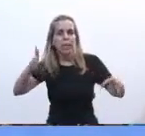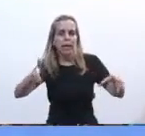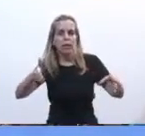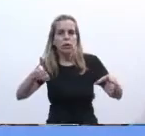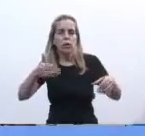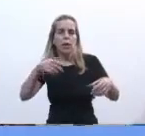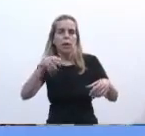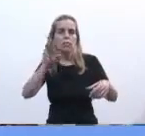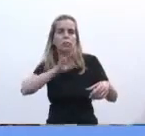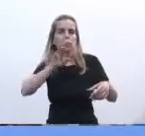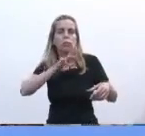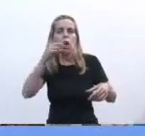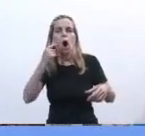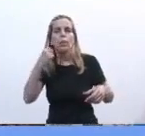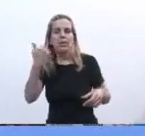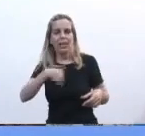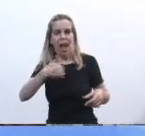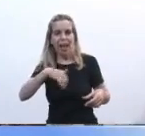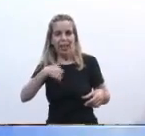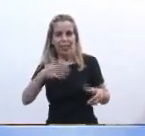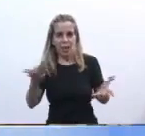de argentinas y argentinos